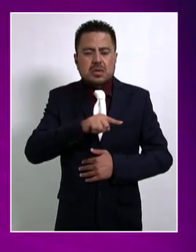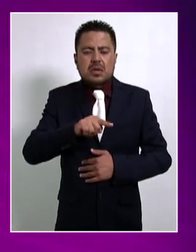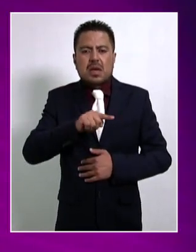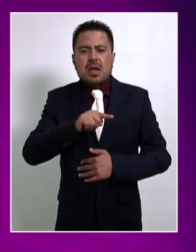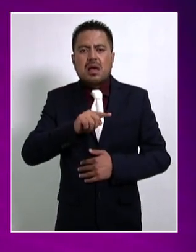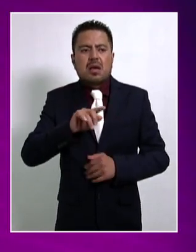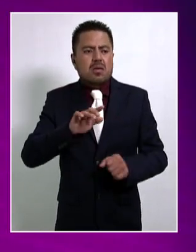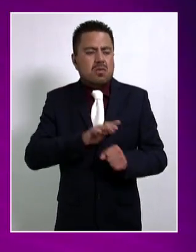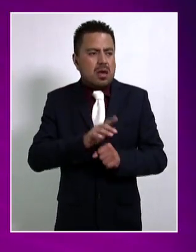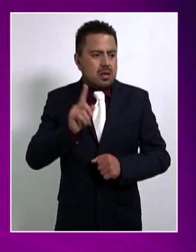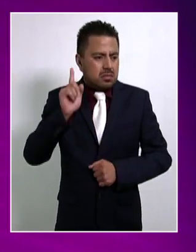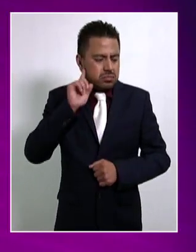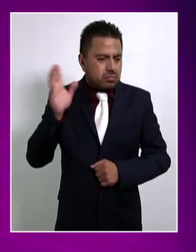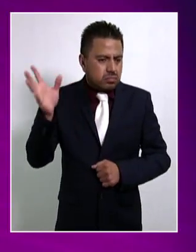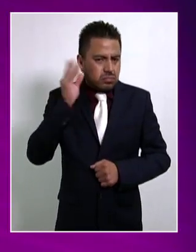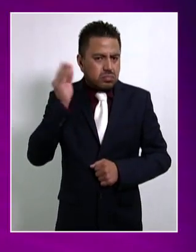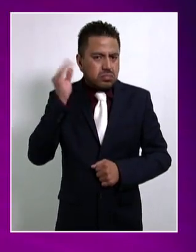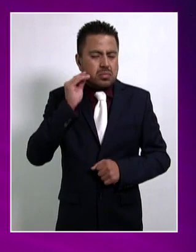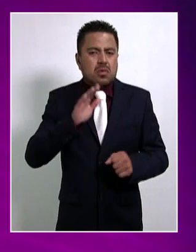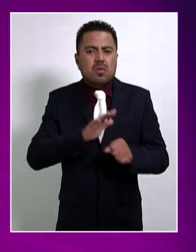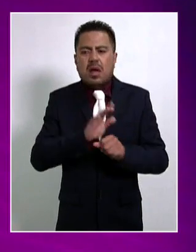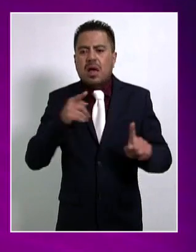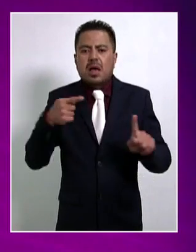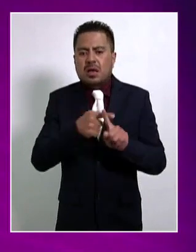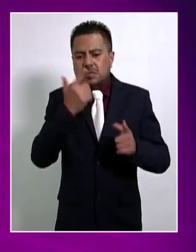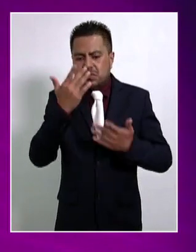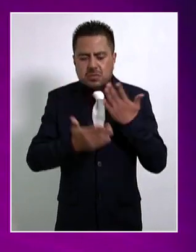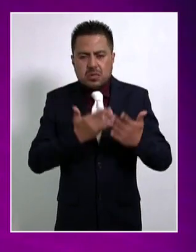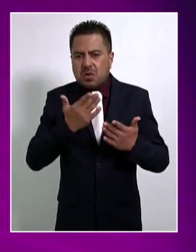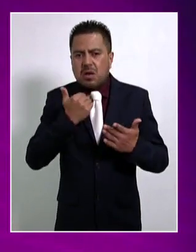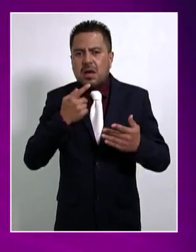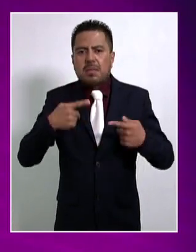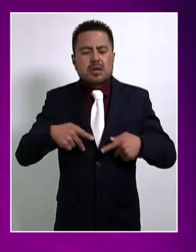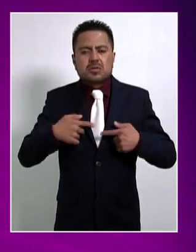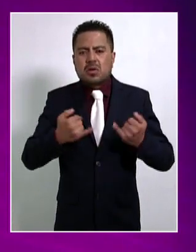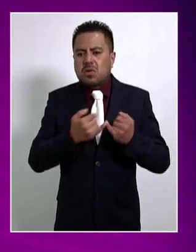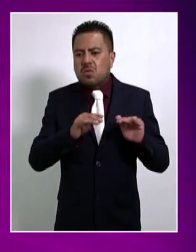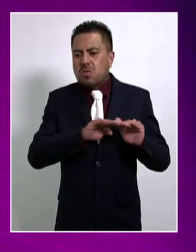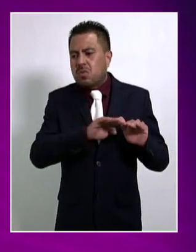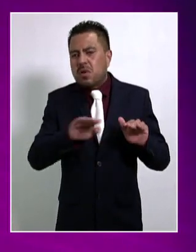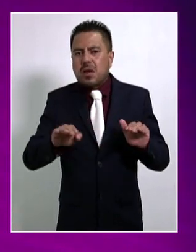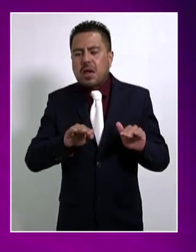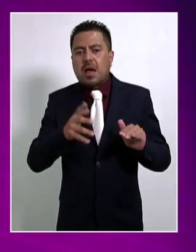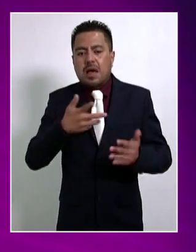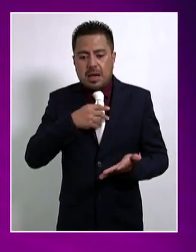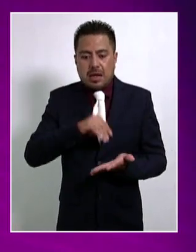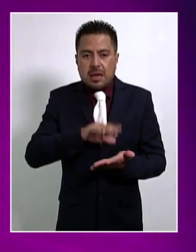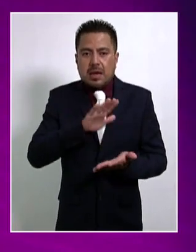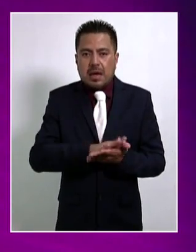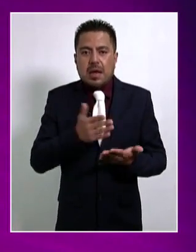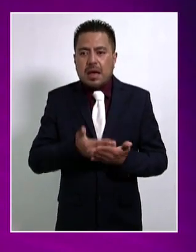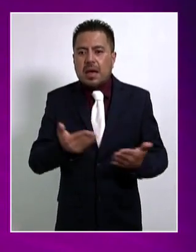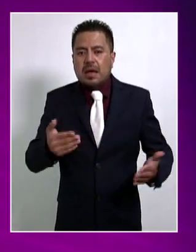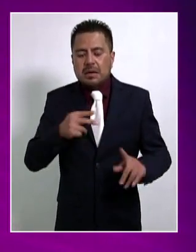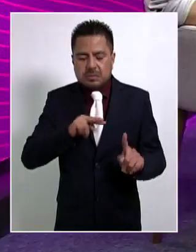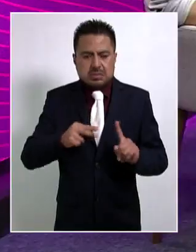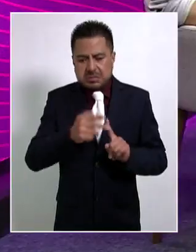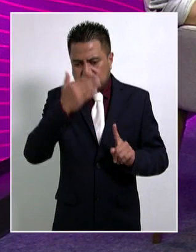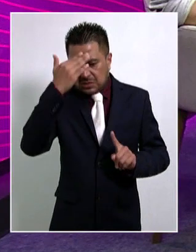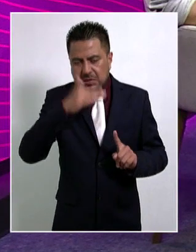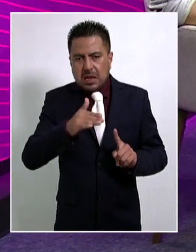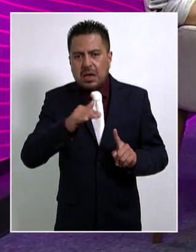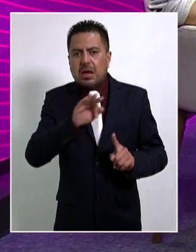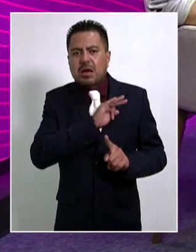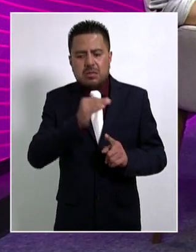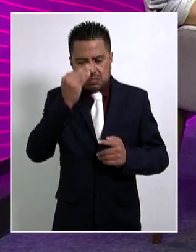sean escuchadas no desde como objetos de estudio, sino personas iguales, porque estamos aquí y sabemos que sí nos miran, y nos